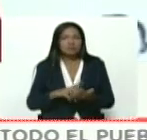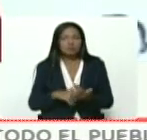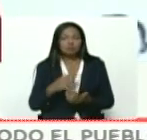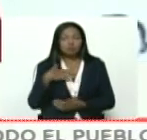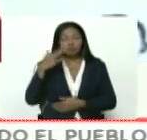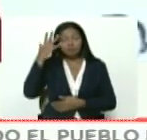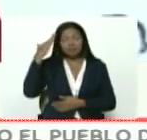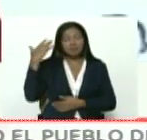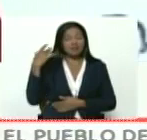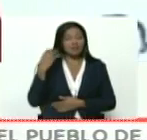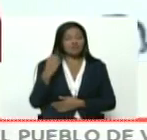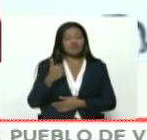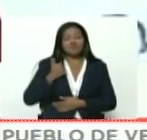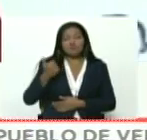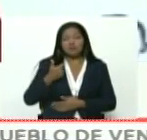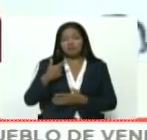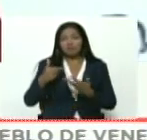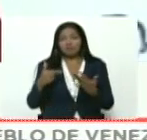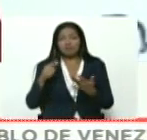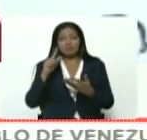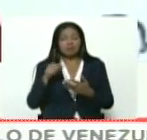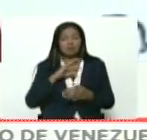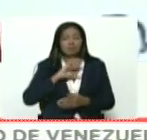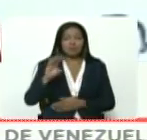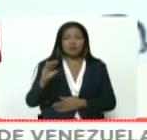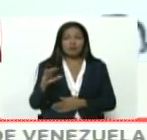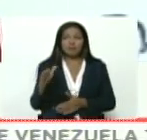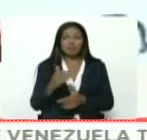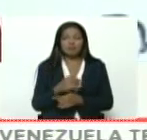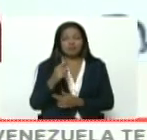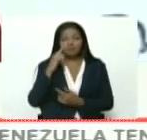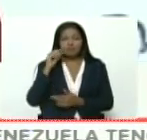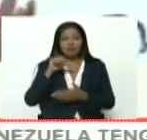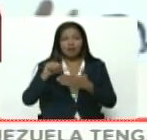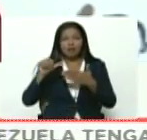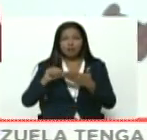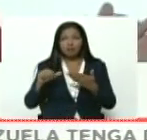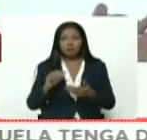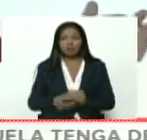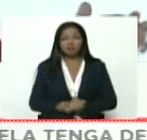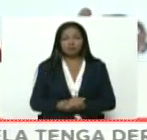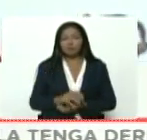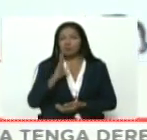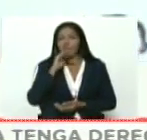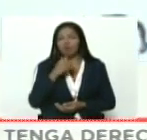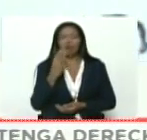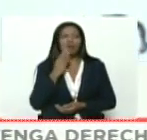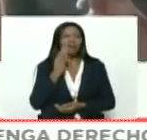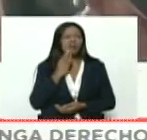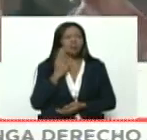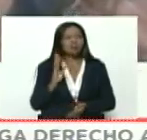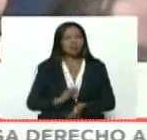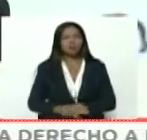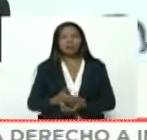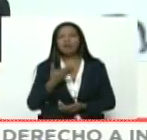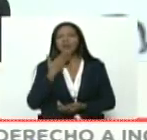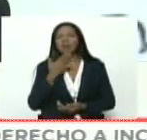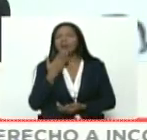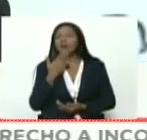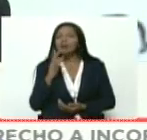imagino a cualquier compañero en el país agarrando el artículo. No, aburrido. Una de